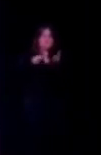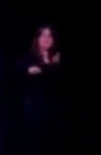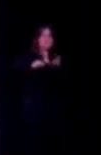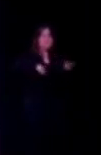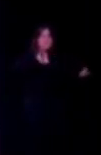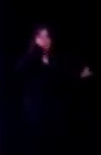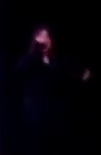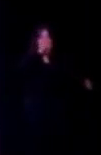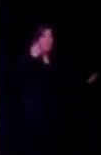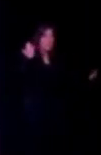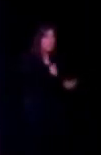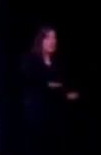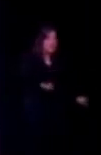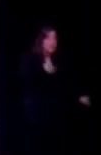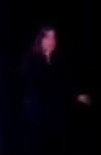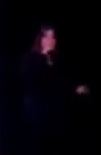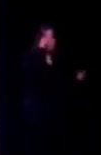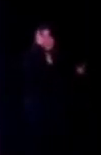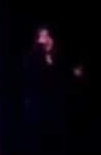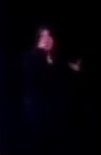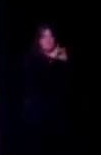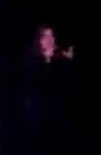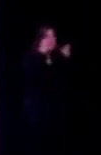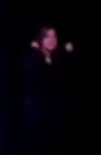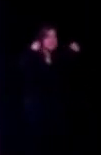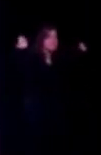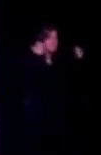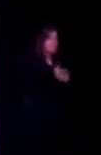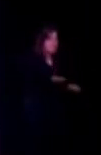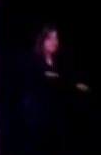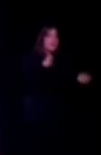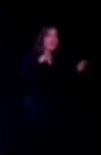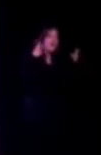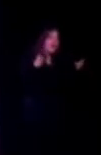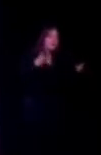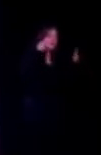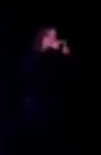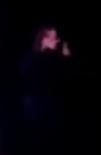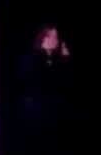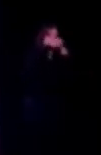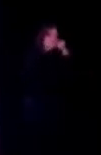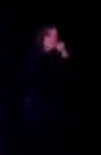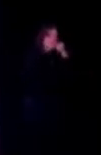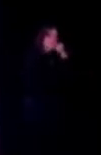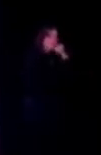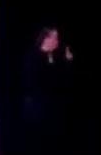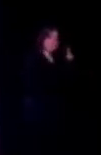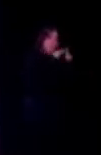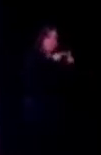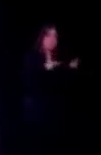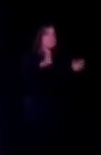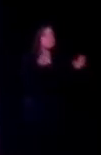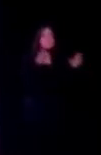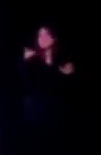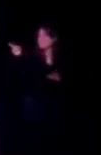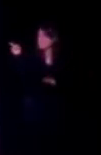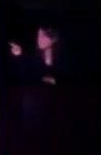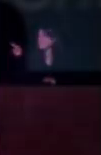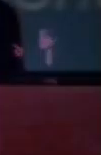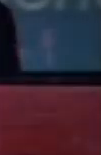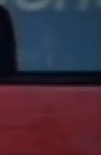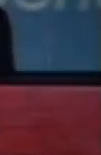sentido, aunque el objetivo aparentemente fuera el mismo. Por lo tanto, esto, insisto, plantea